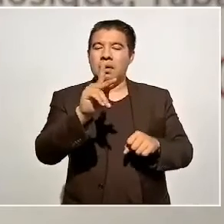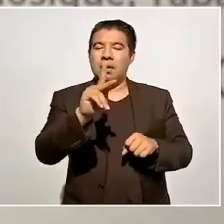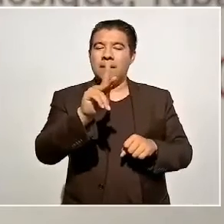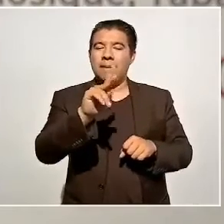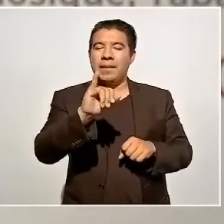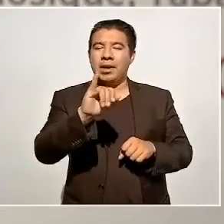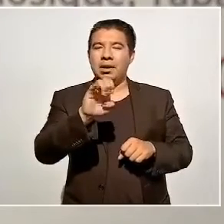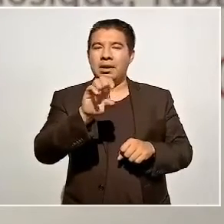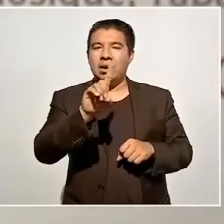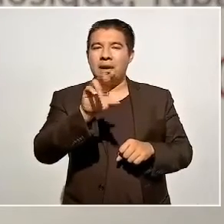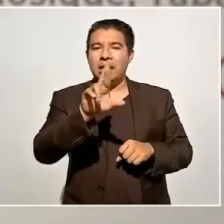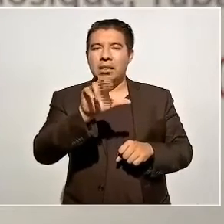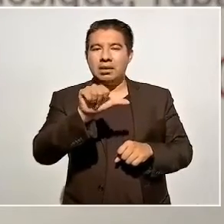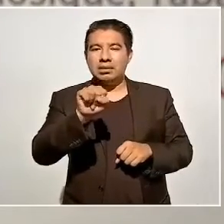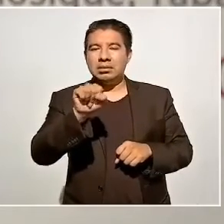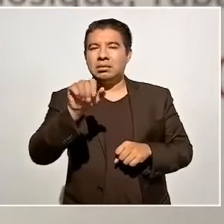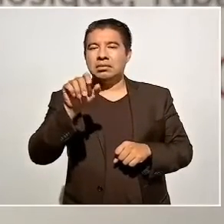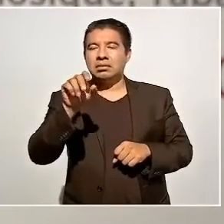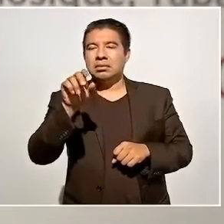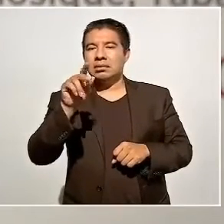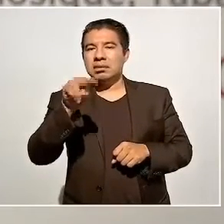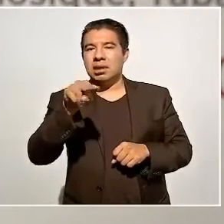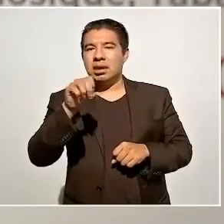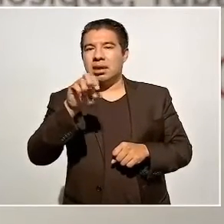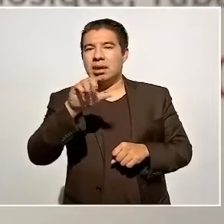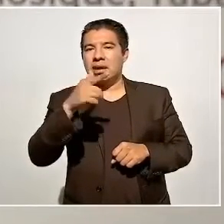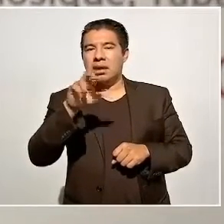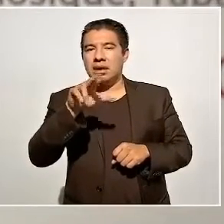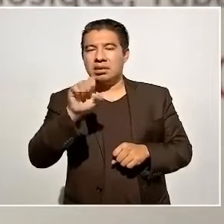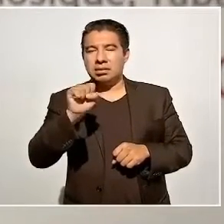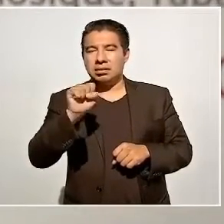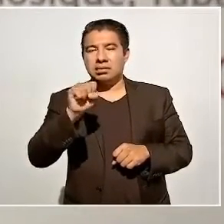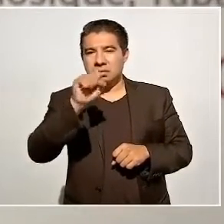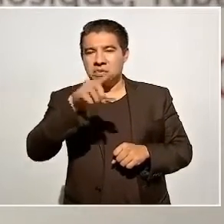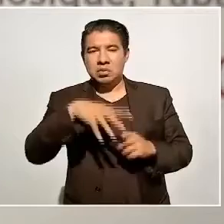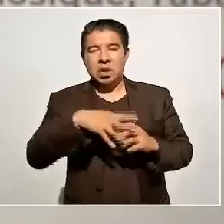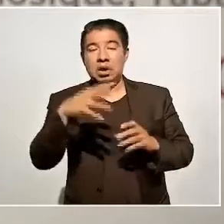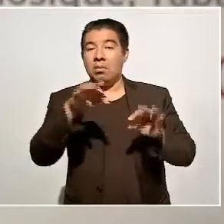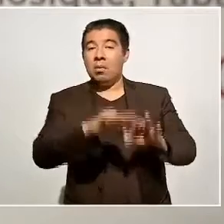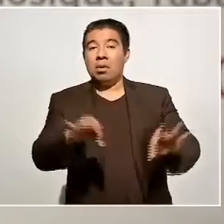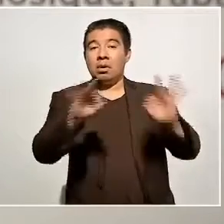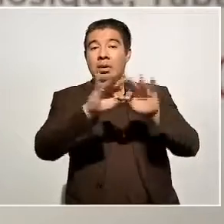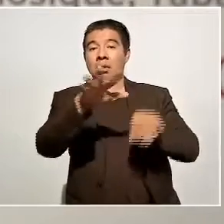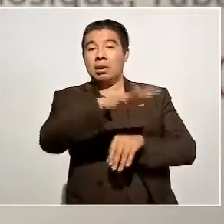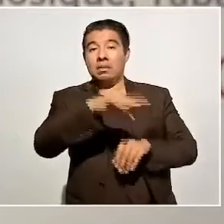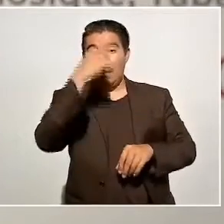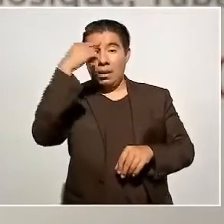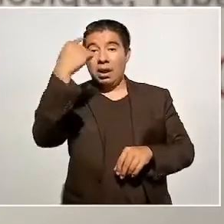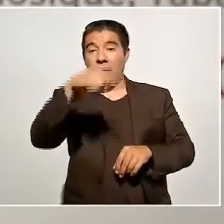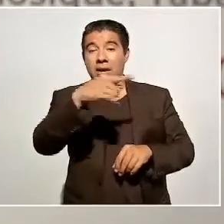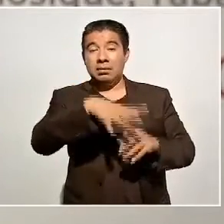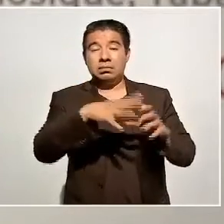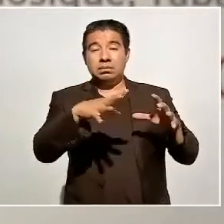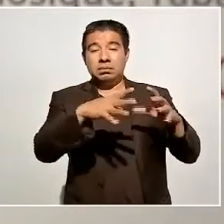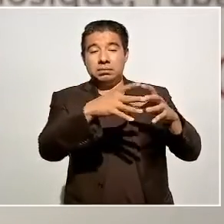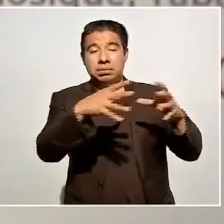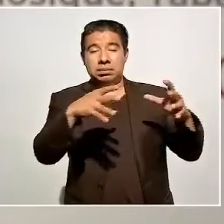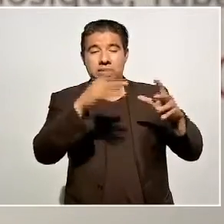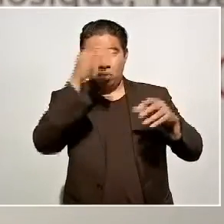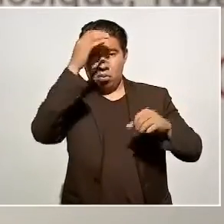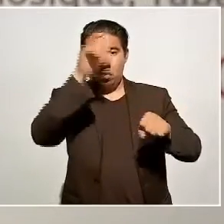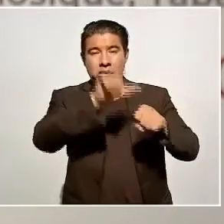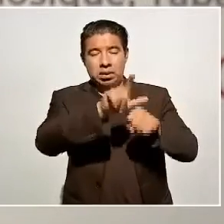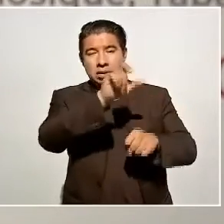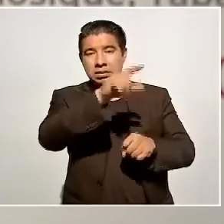Negras, que es también importantísimo. Y se sigue adelante y a mano derecha,